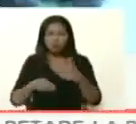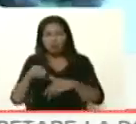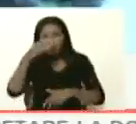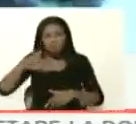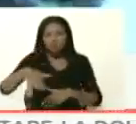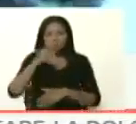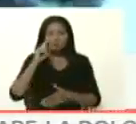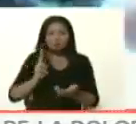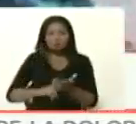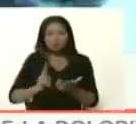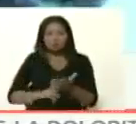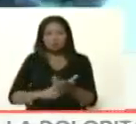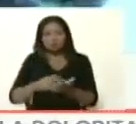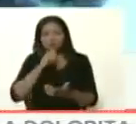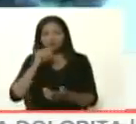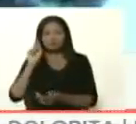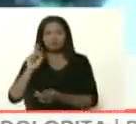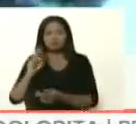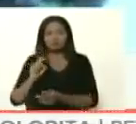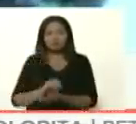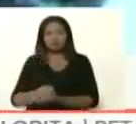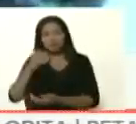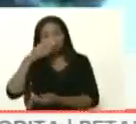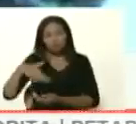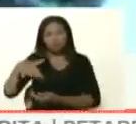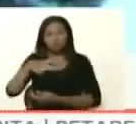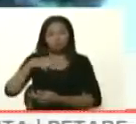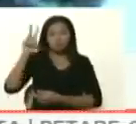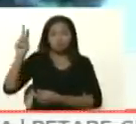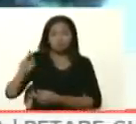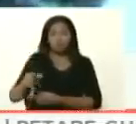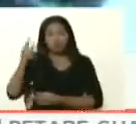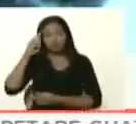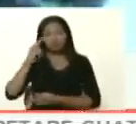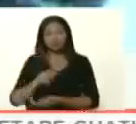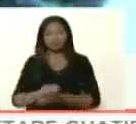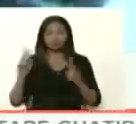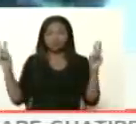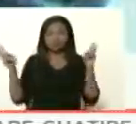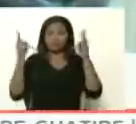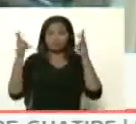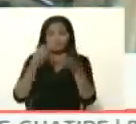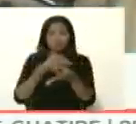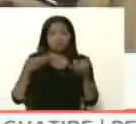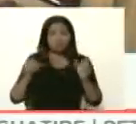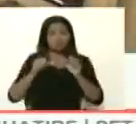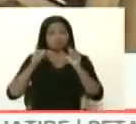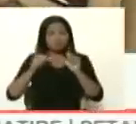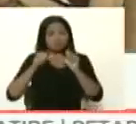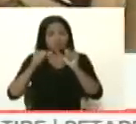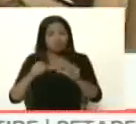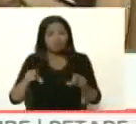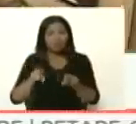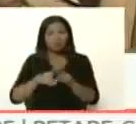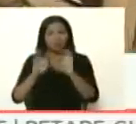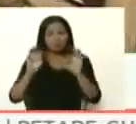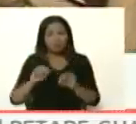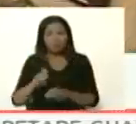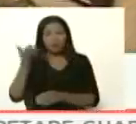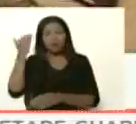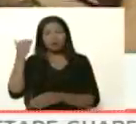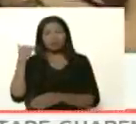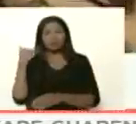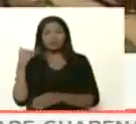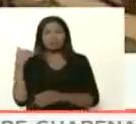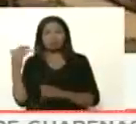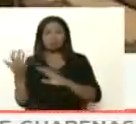que es verdaderamente quien necesita el transporte día a día, presidente. Bueno, gran victoria, pues. Avancemos. Ayer hubo un